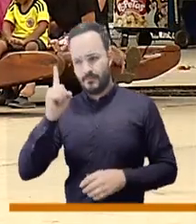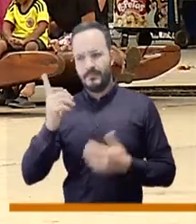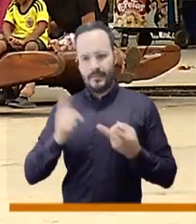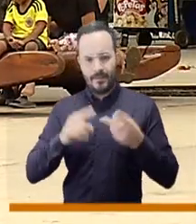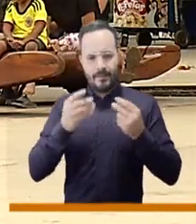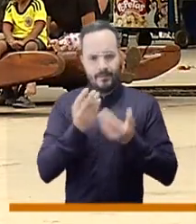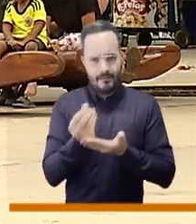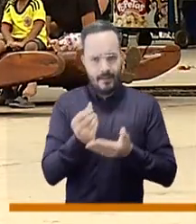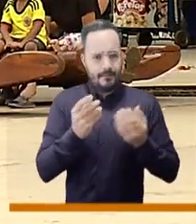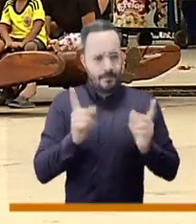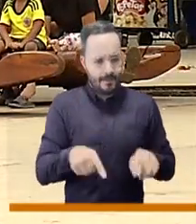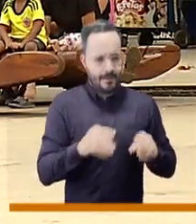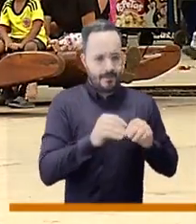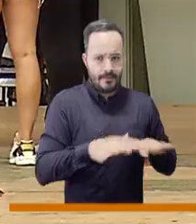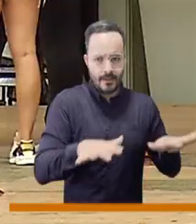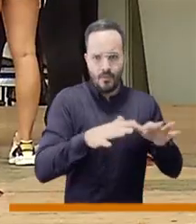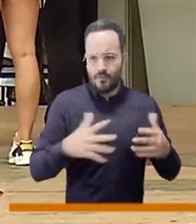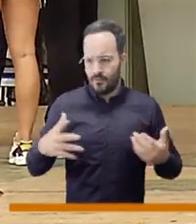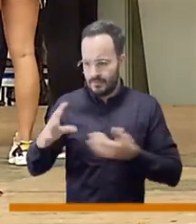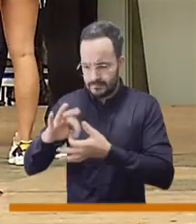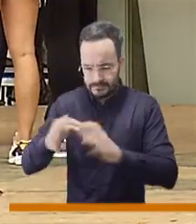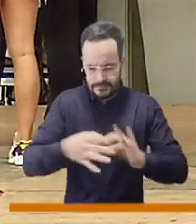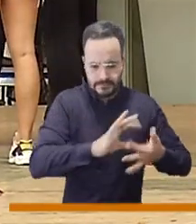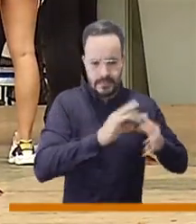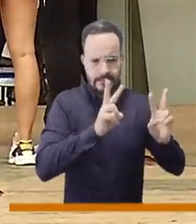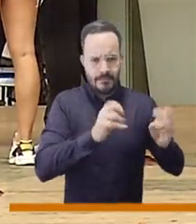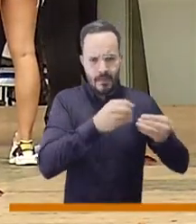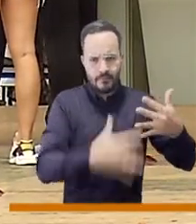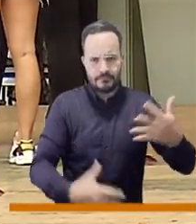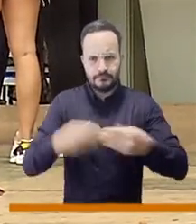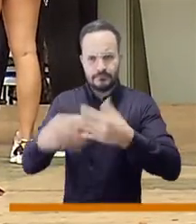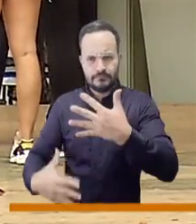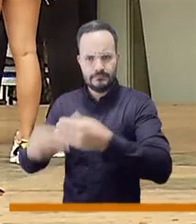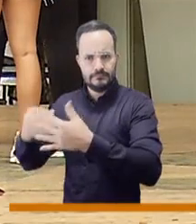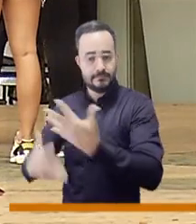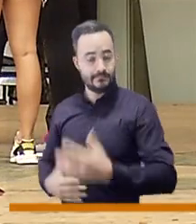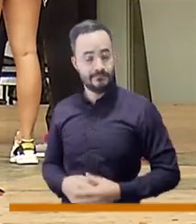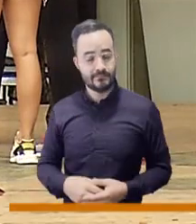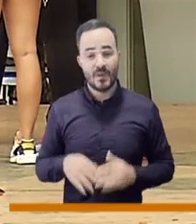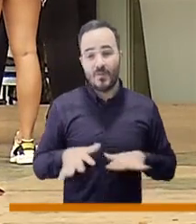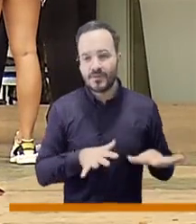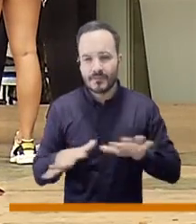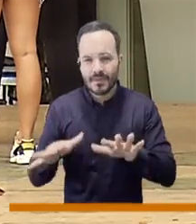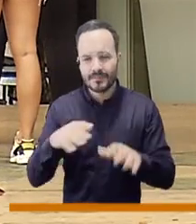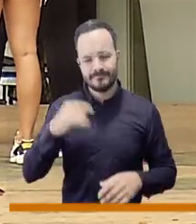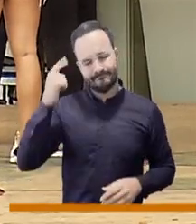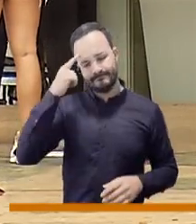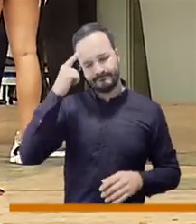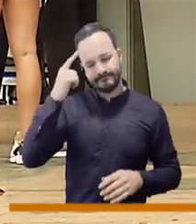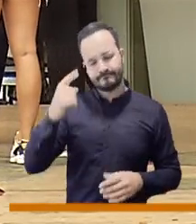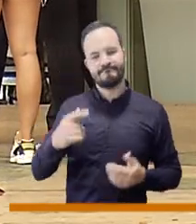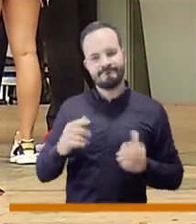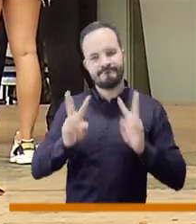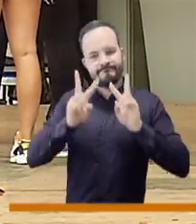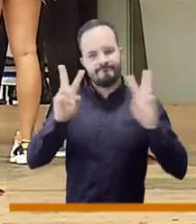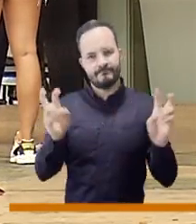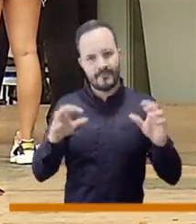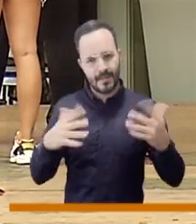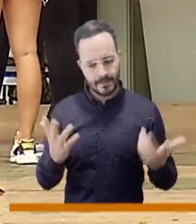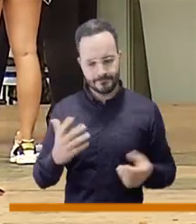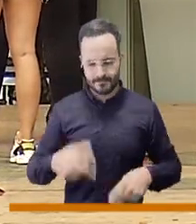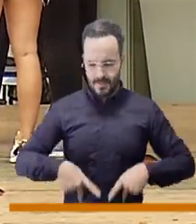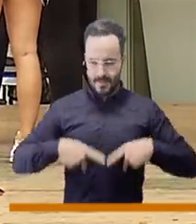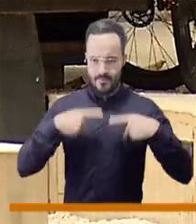político, es económico, es territorial. También desde los feminismos y desde el movimiento hemos planteado